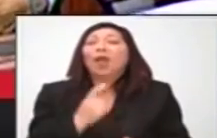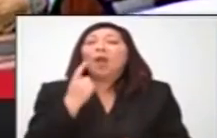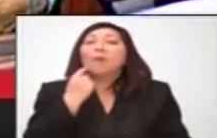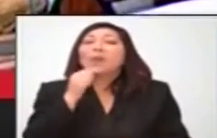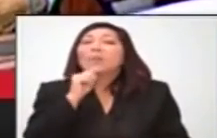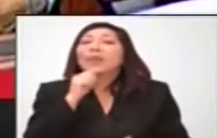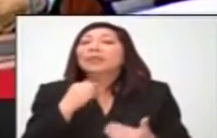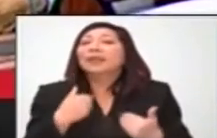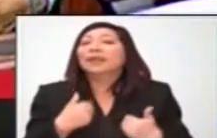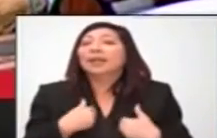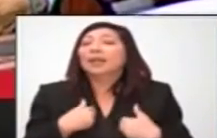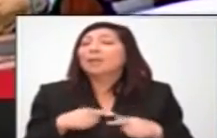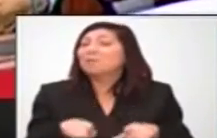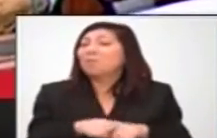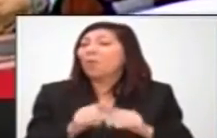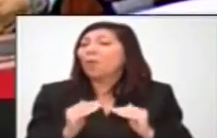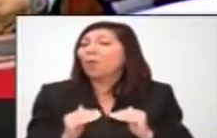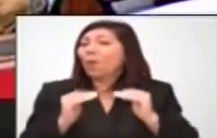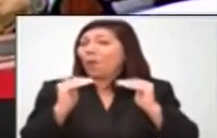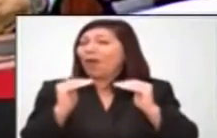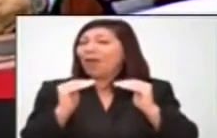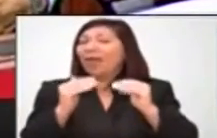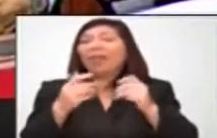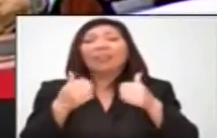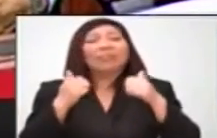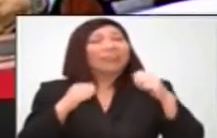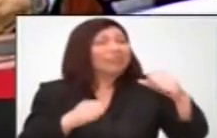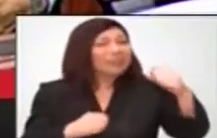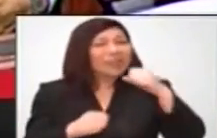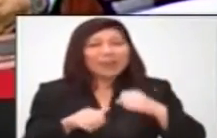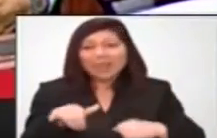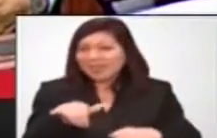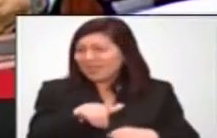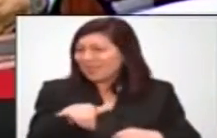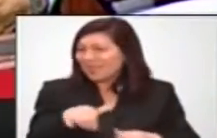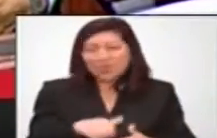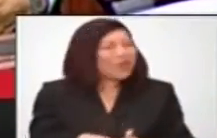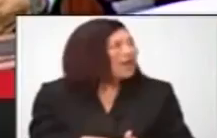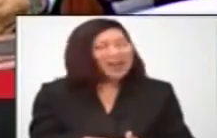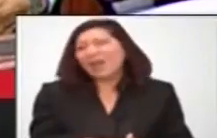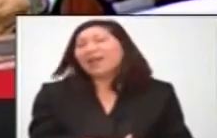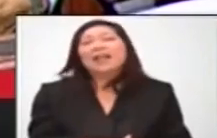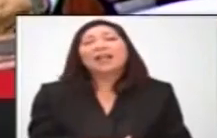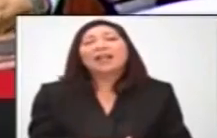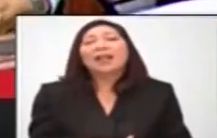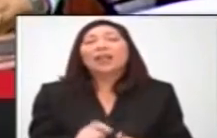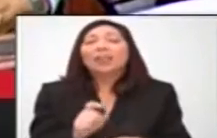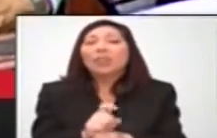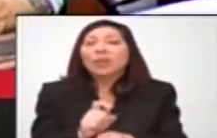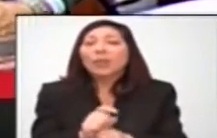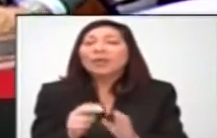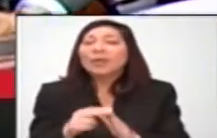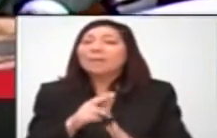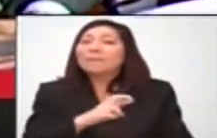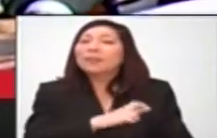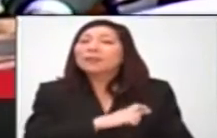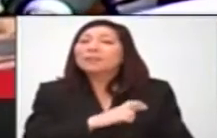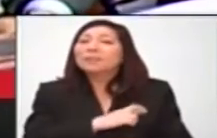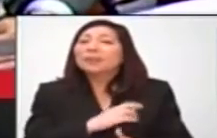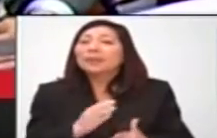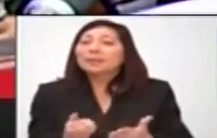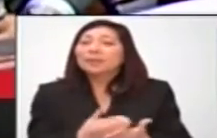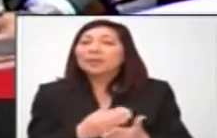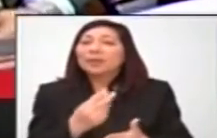y mujeres tenemos los mismos derechos y deberes, pero no somos iguales. En la guía de educación del nivel primario, en la